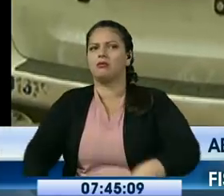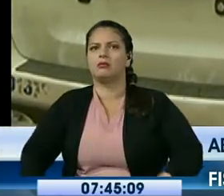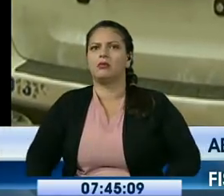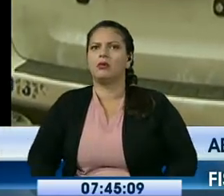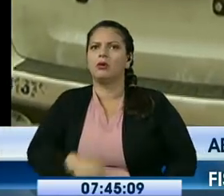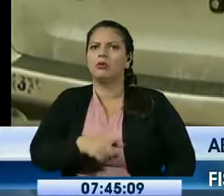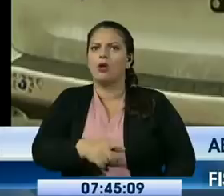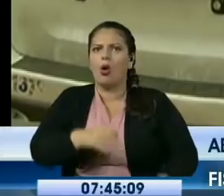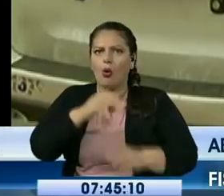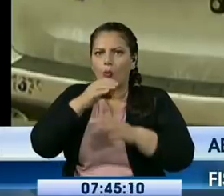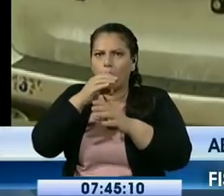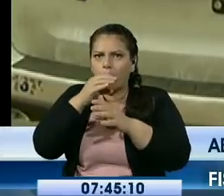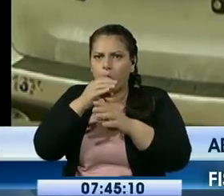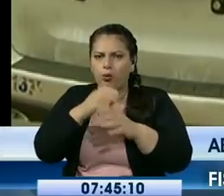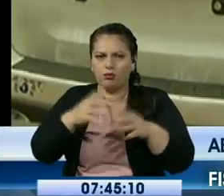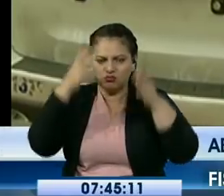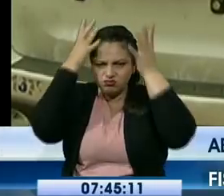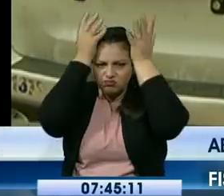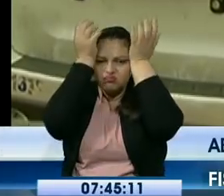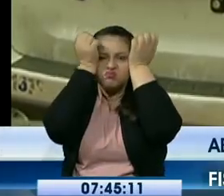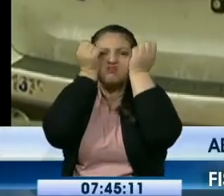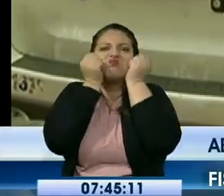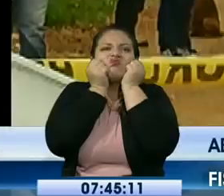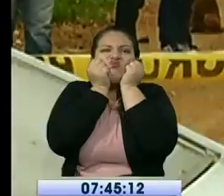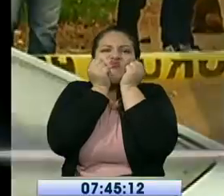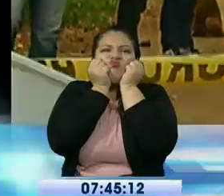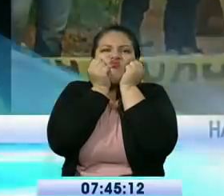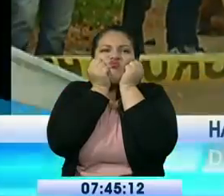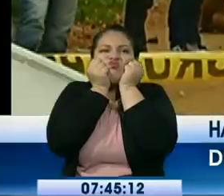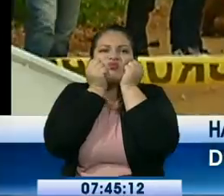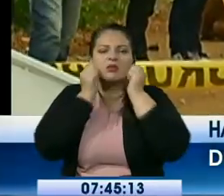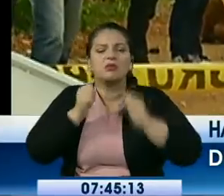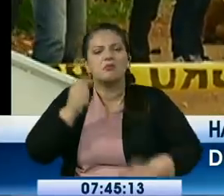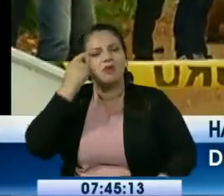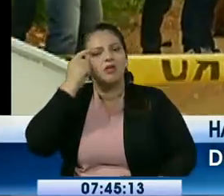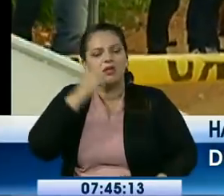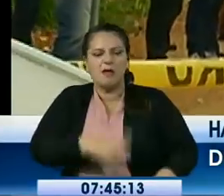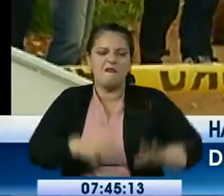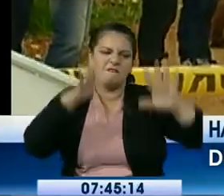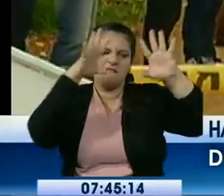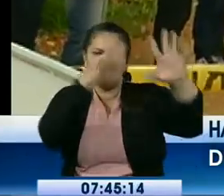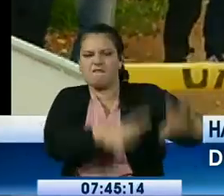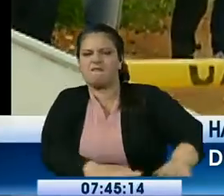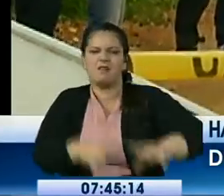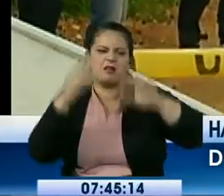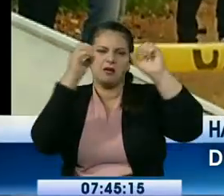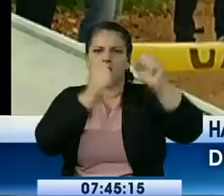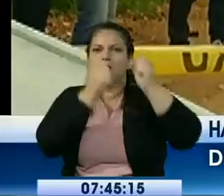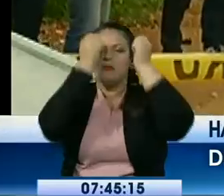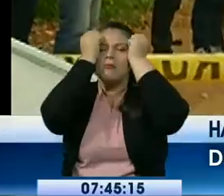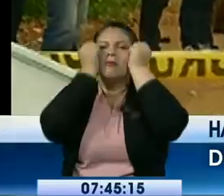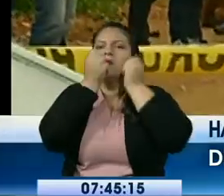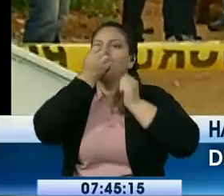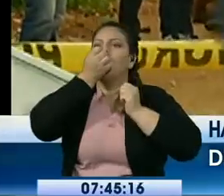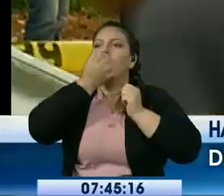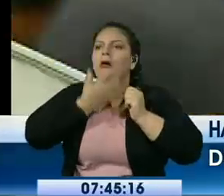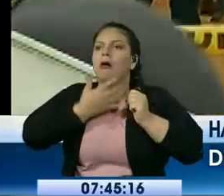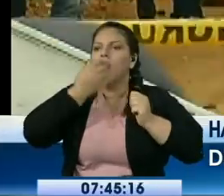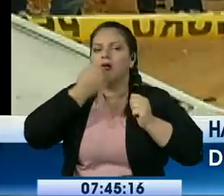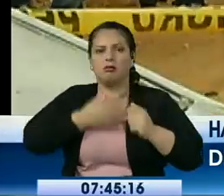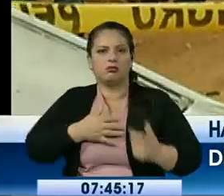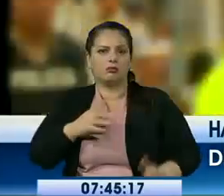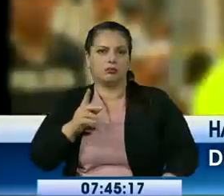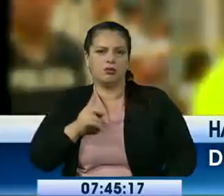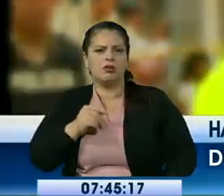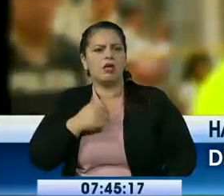plásticas alrededor de la cabeza, aparentemente tratando de evitar de que este derramara sangre en el trayecto. Eso vamos